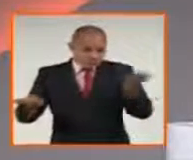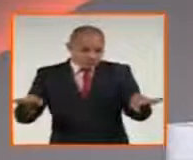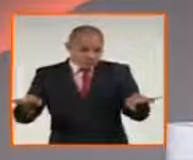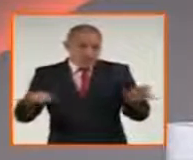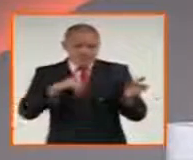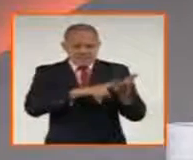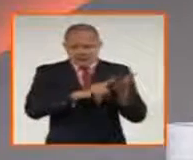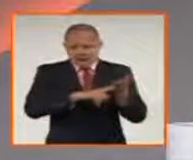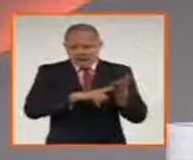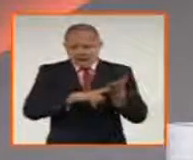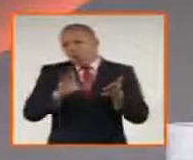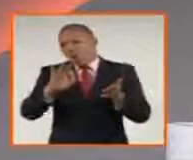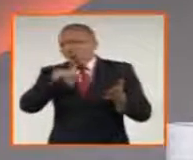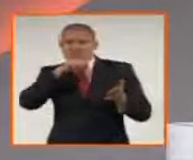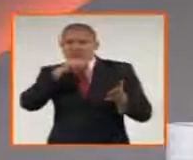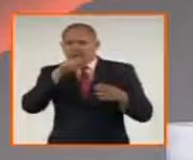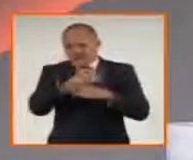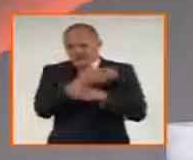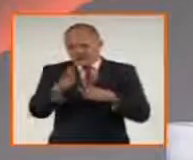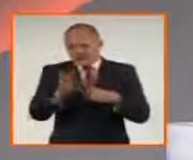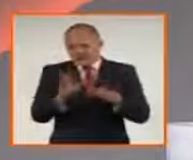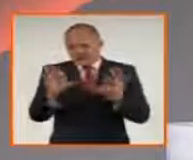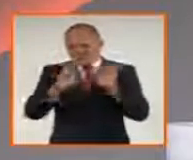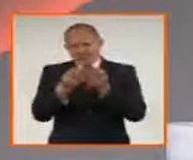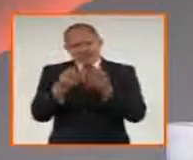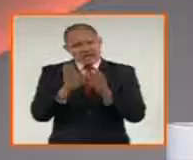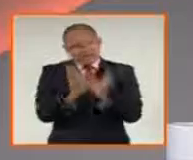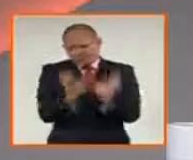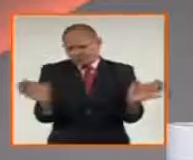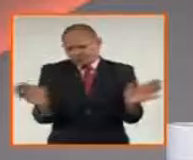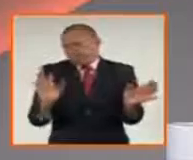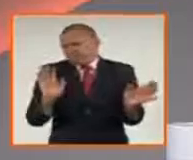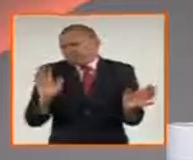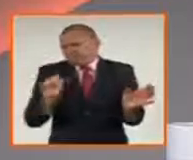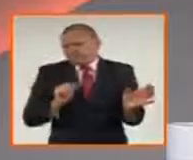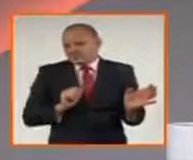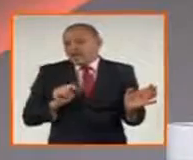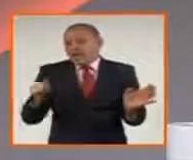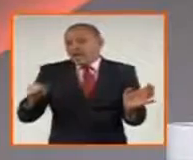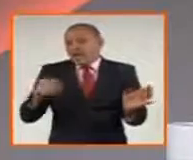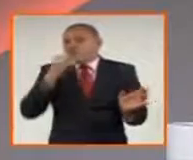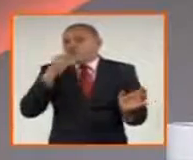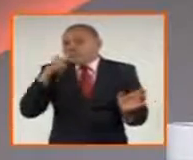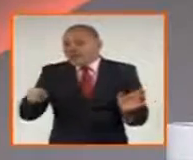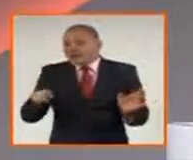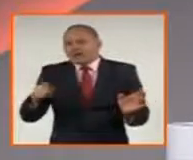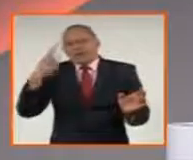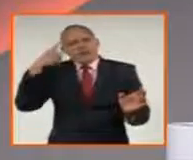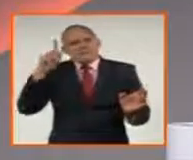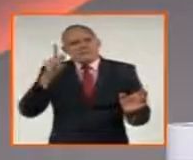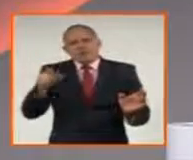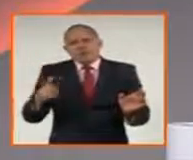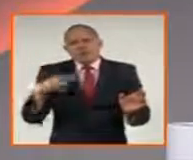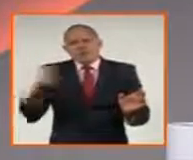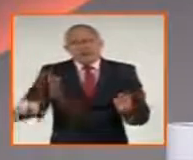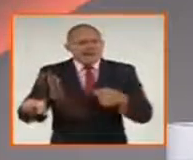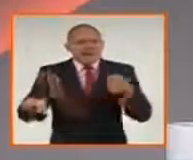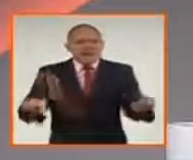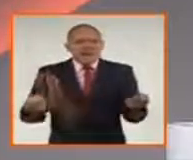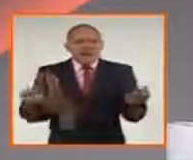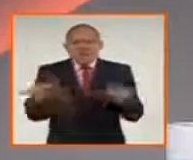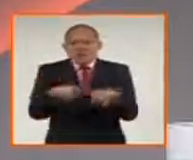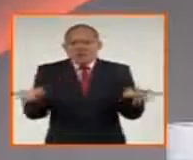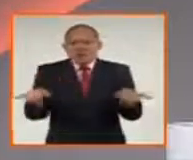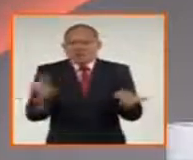o madres con capacidad económica sustancialmente diferente, y en esos casos la pensión será sustancialmente diferente, porque